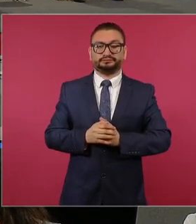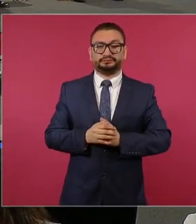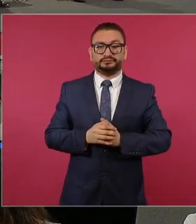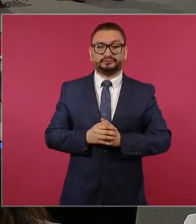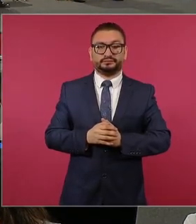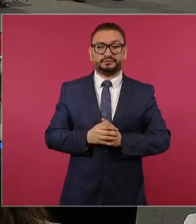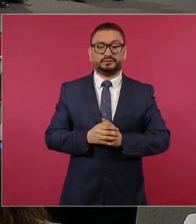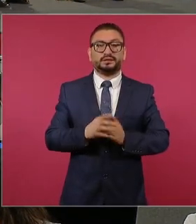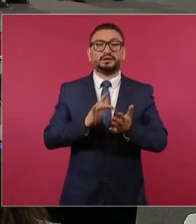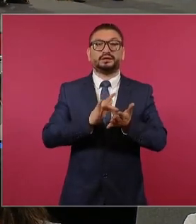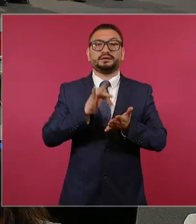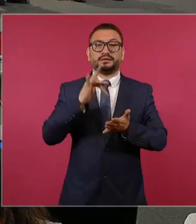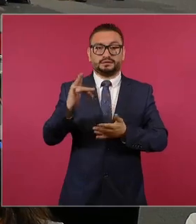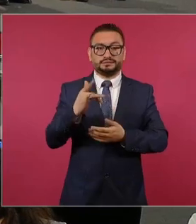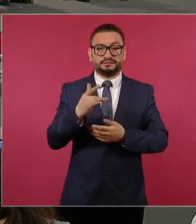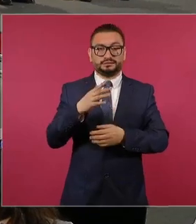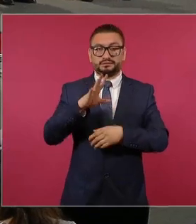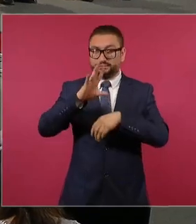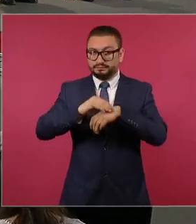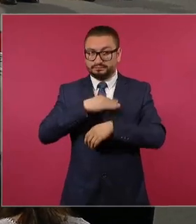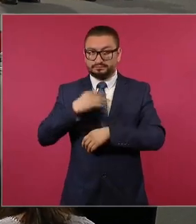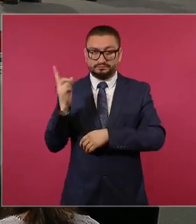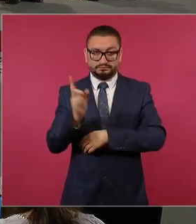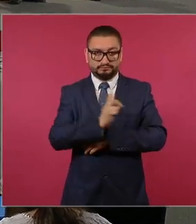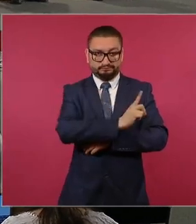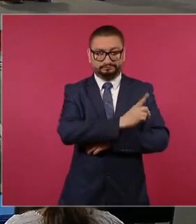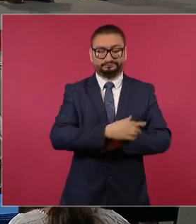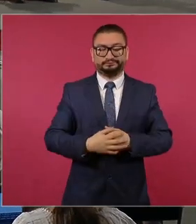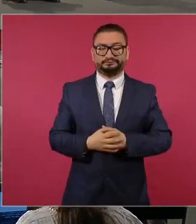Gracias, señor presidente. ¿Se me puede pasar de este